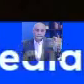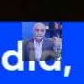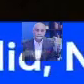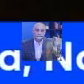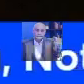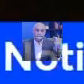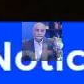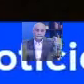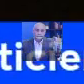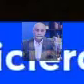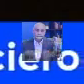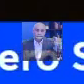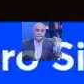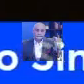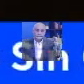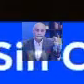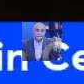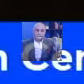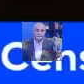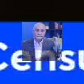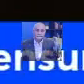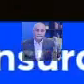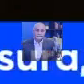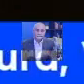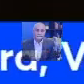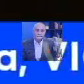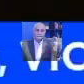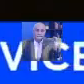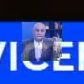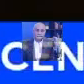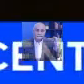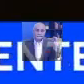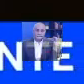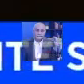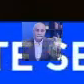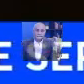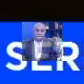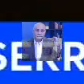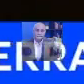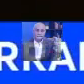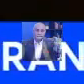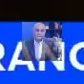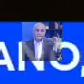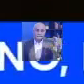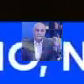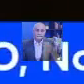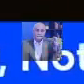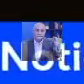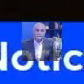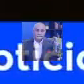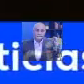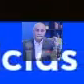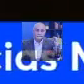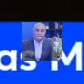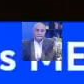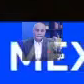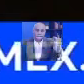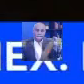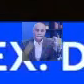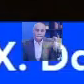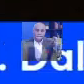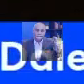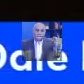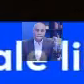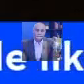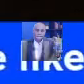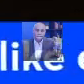va de mala manera, ahora que viene casi a fuerza Joe Biden. Y bueno, pues vemos que